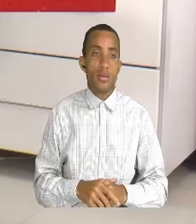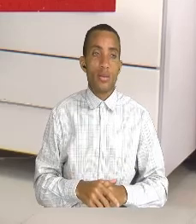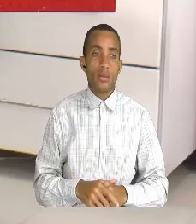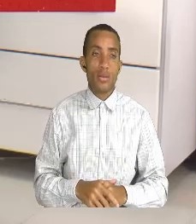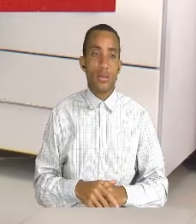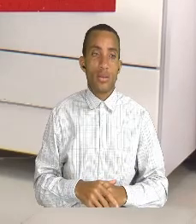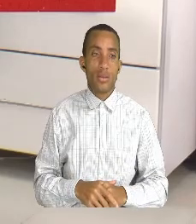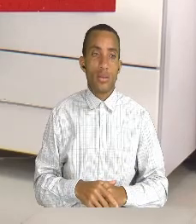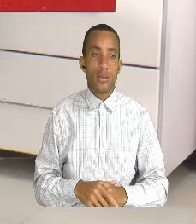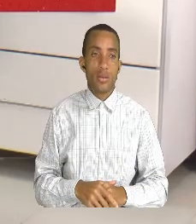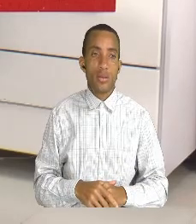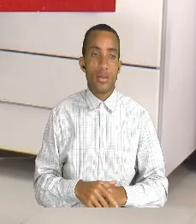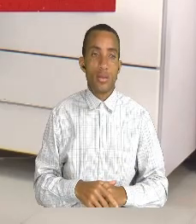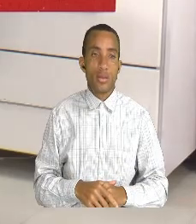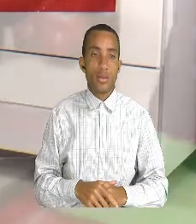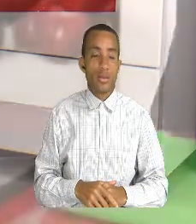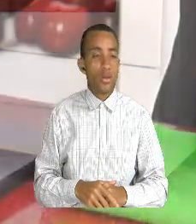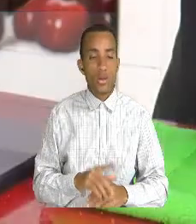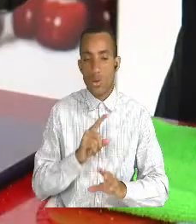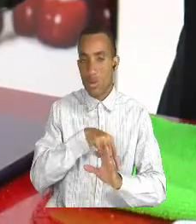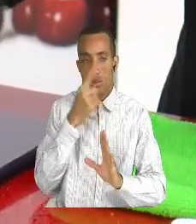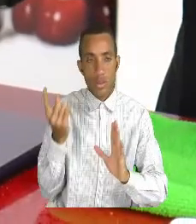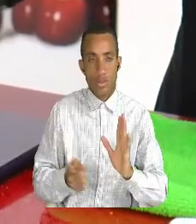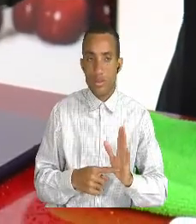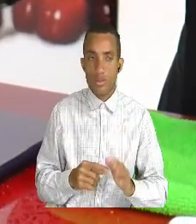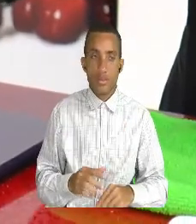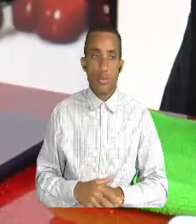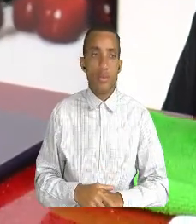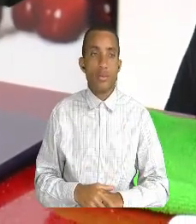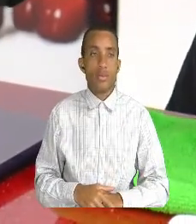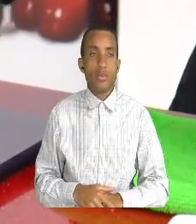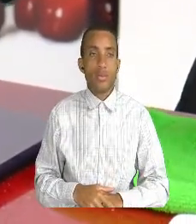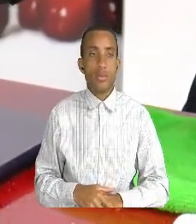¿Todos? Agrégalos todos. Ok, perfecto. Listo.